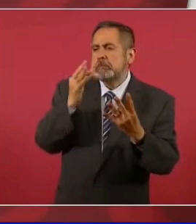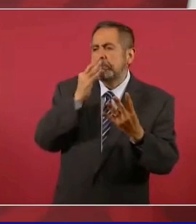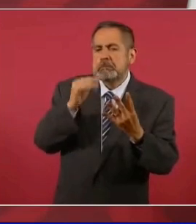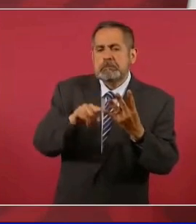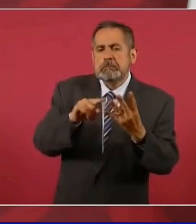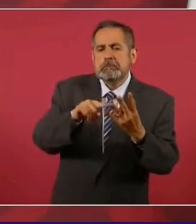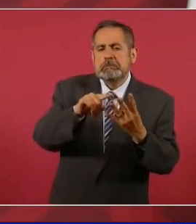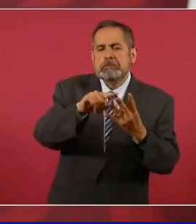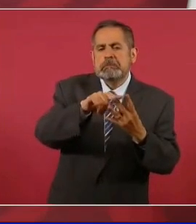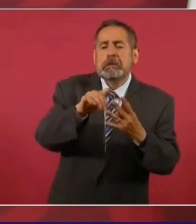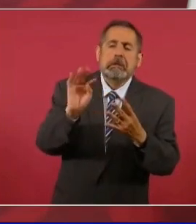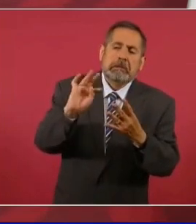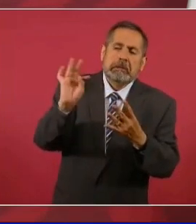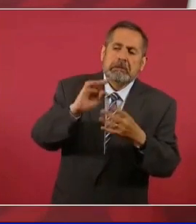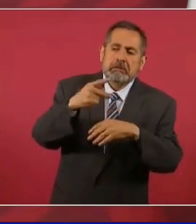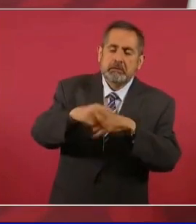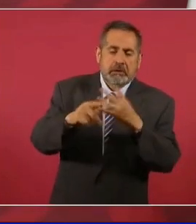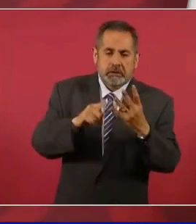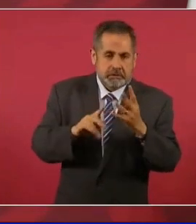riesgosas